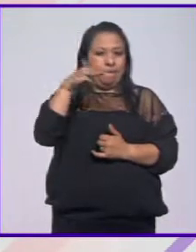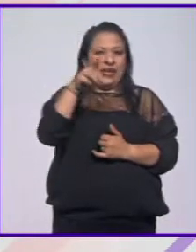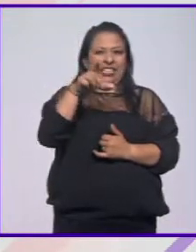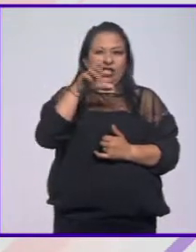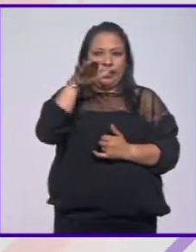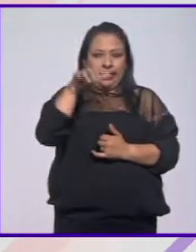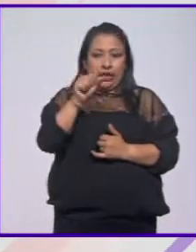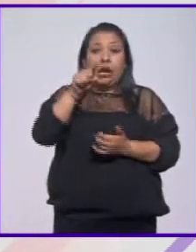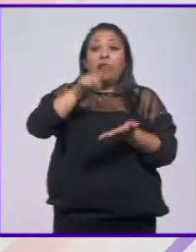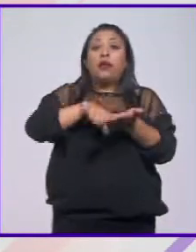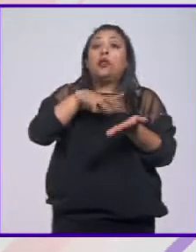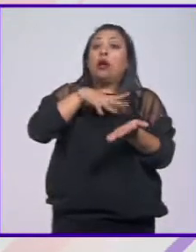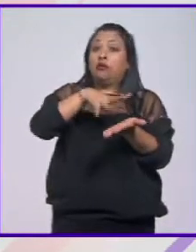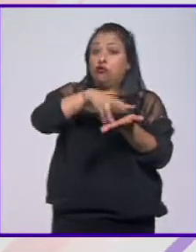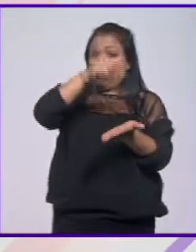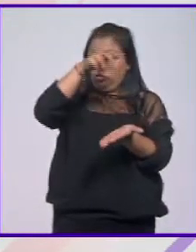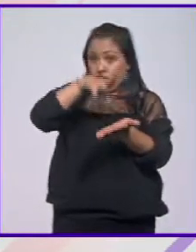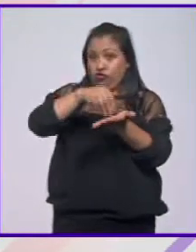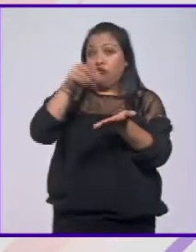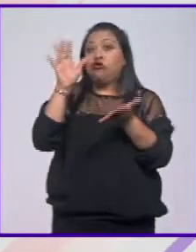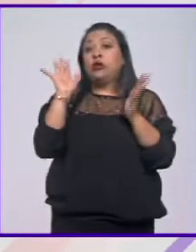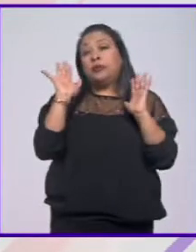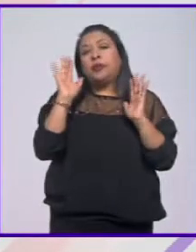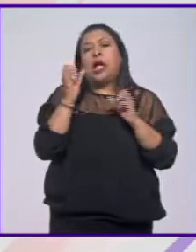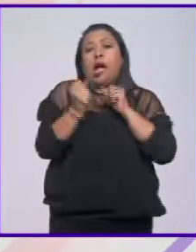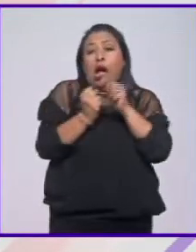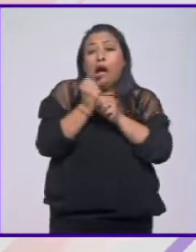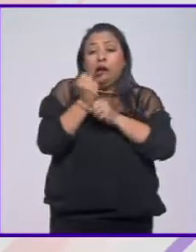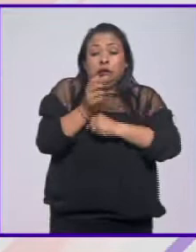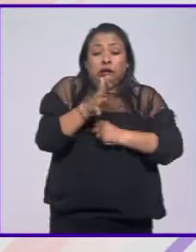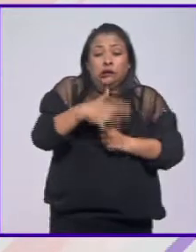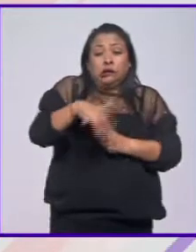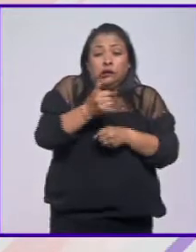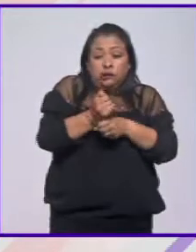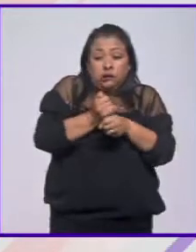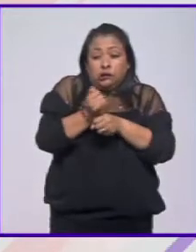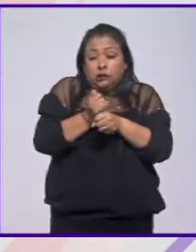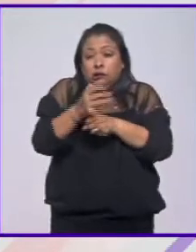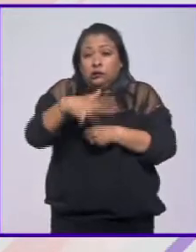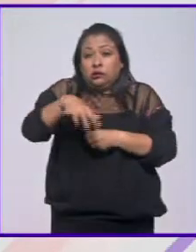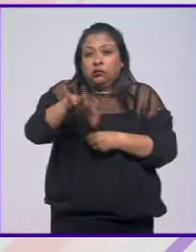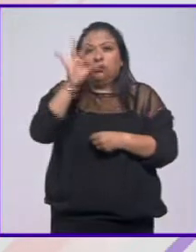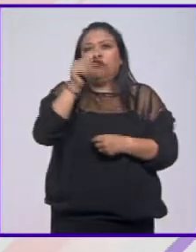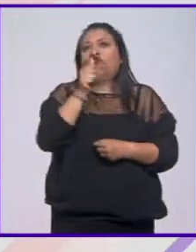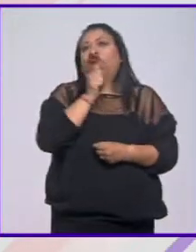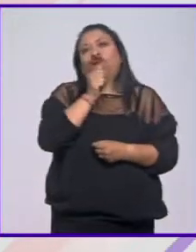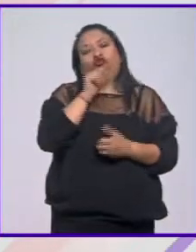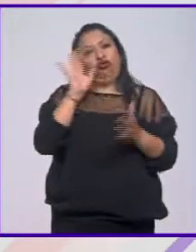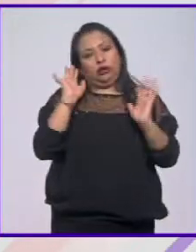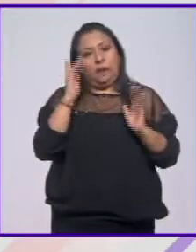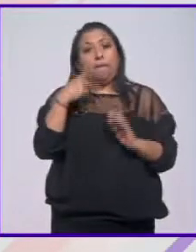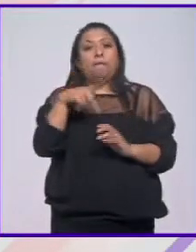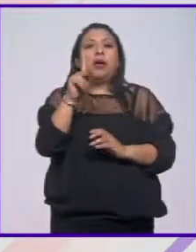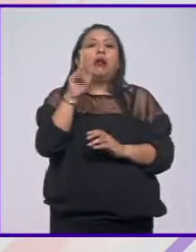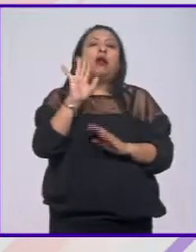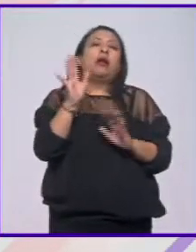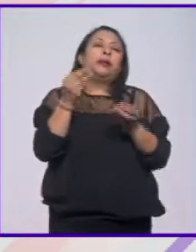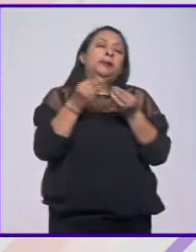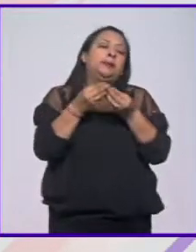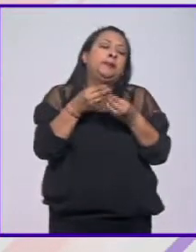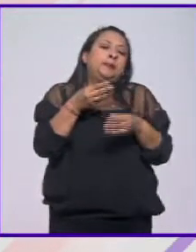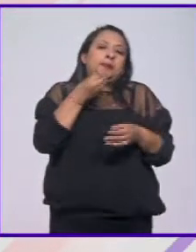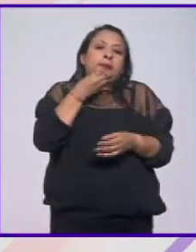contienen sus cenizas, ¿no? Llevamos muchos años buscándolas, aún no las encontramos, pero no hemos perdido la